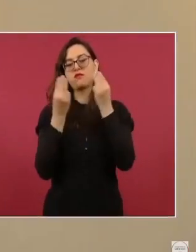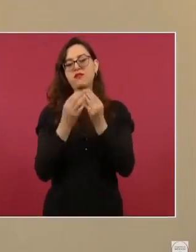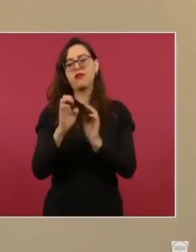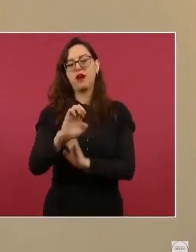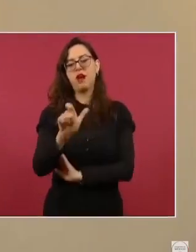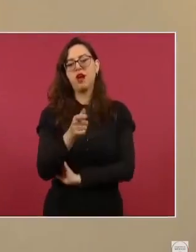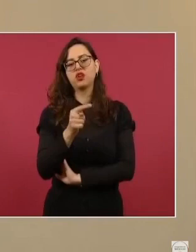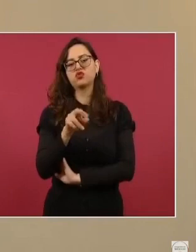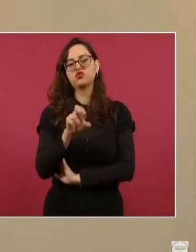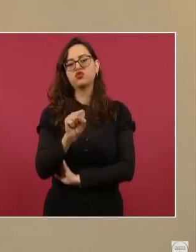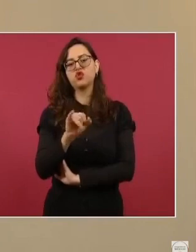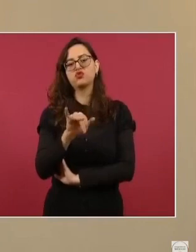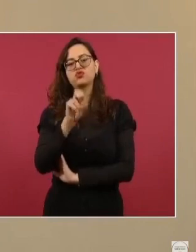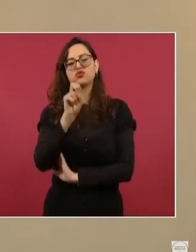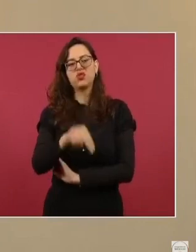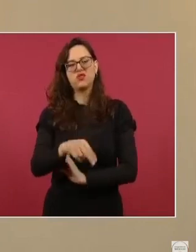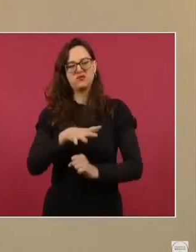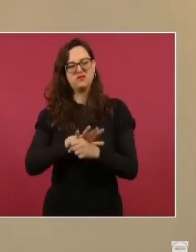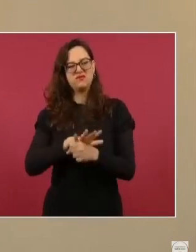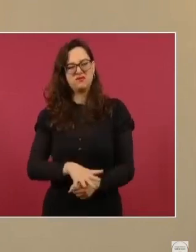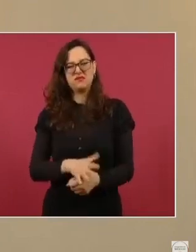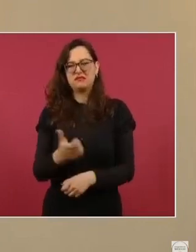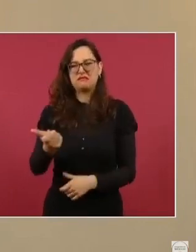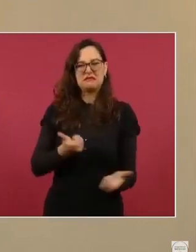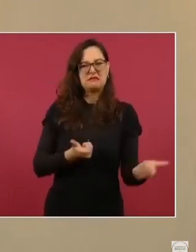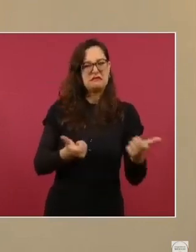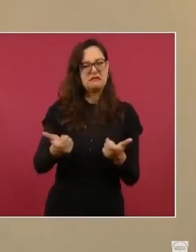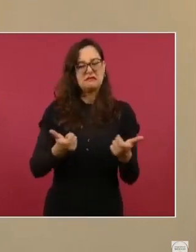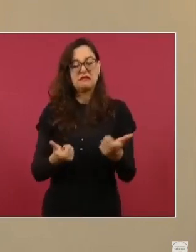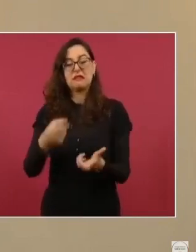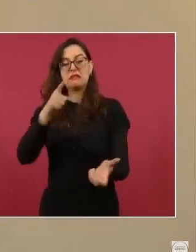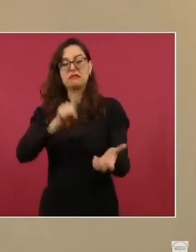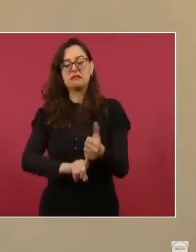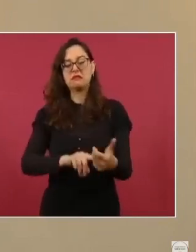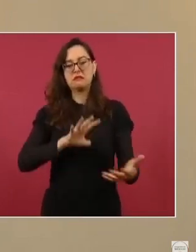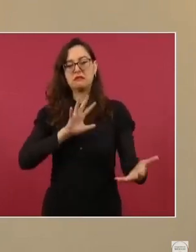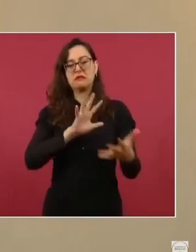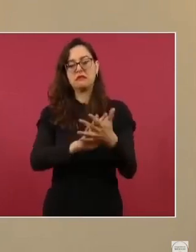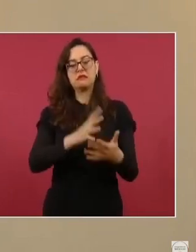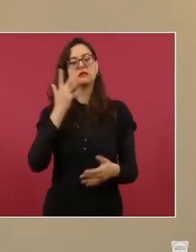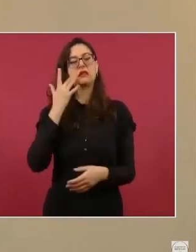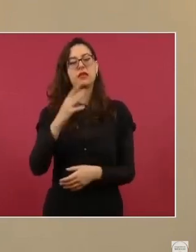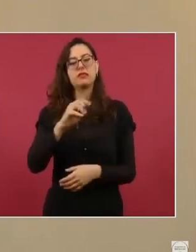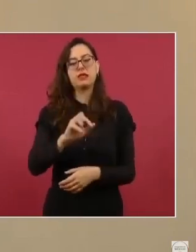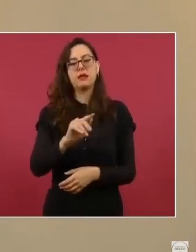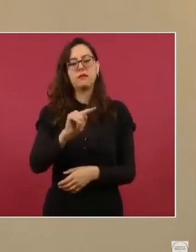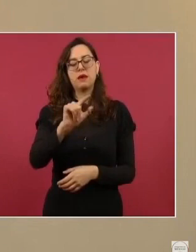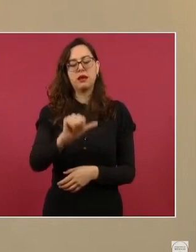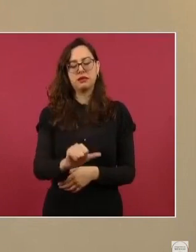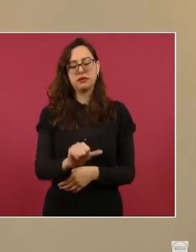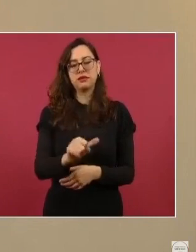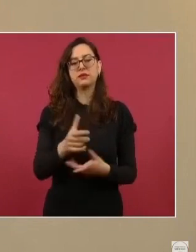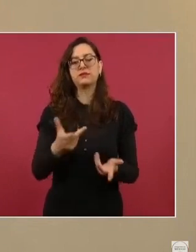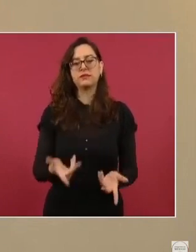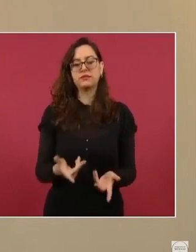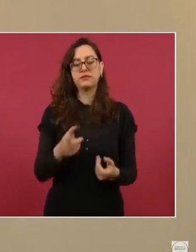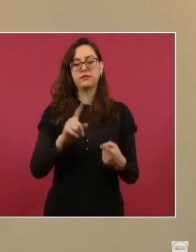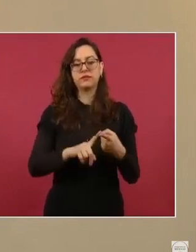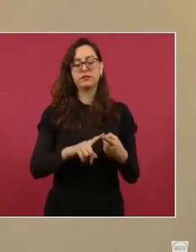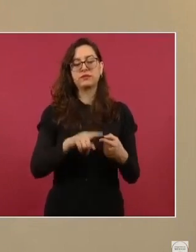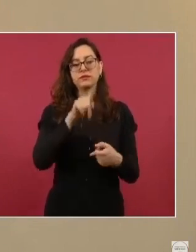proximidades del penal de Santa Marta a Catitla. Esta fue una operación coordinada entre las fiscalías de